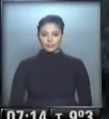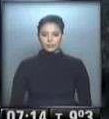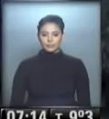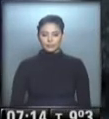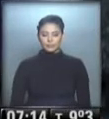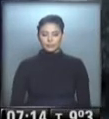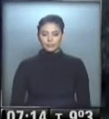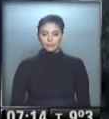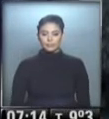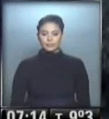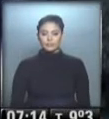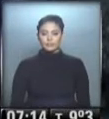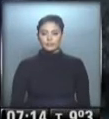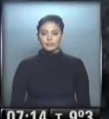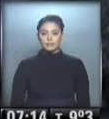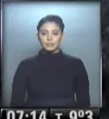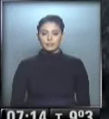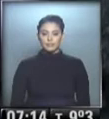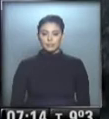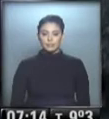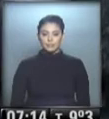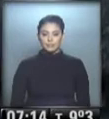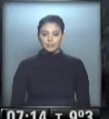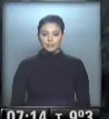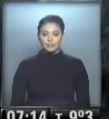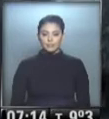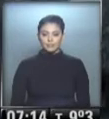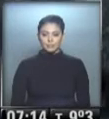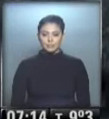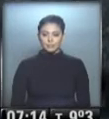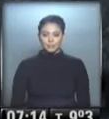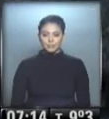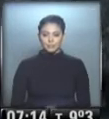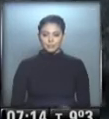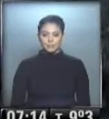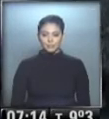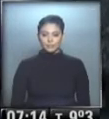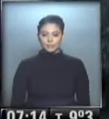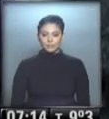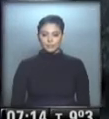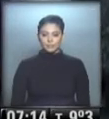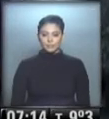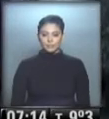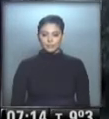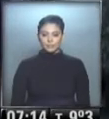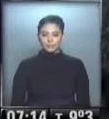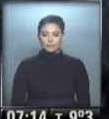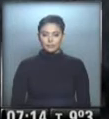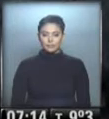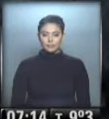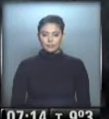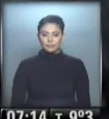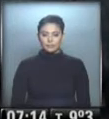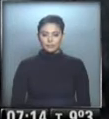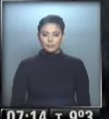objeto de interceptaciones informaciones empresariales muchas veces de alto